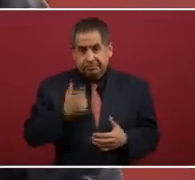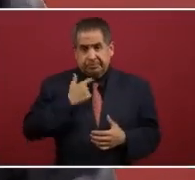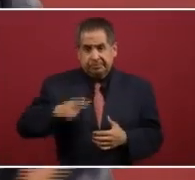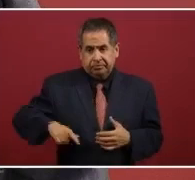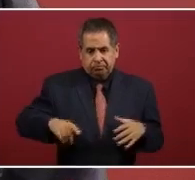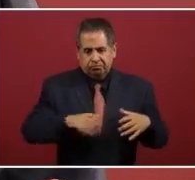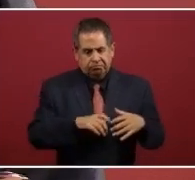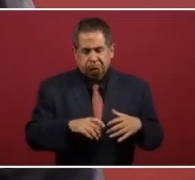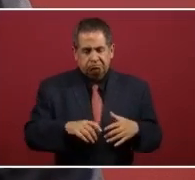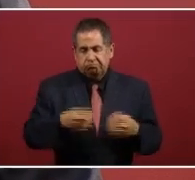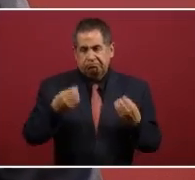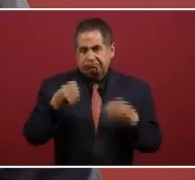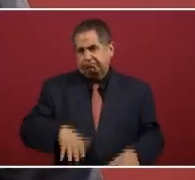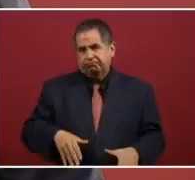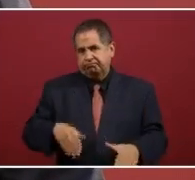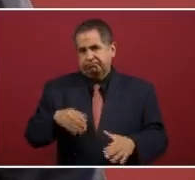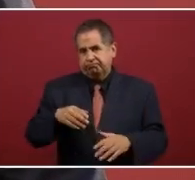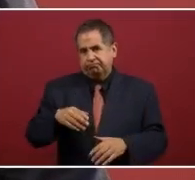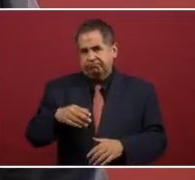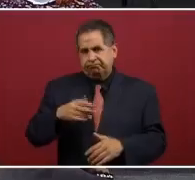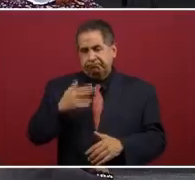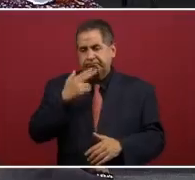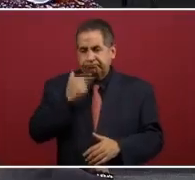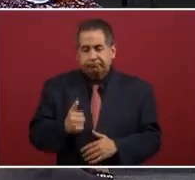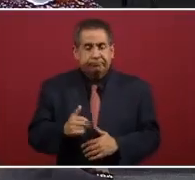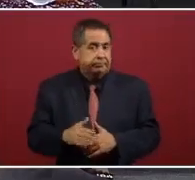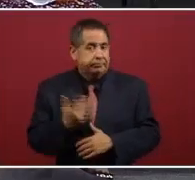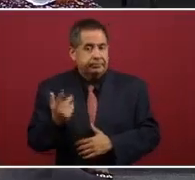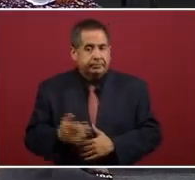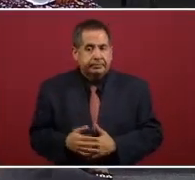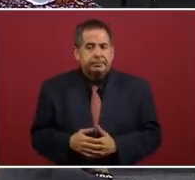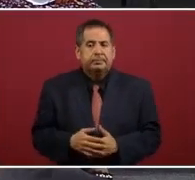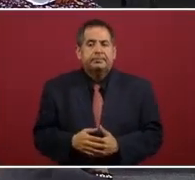se rompen cuando se trata